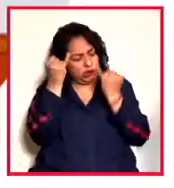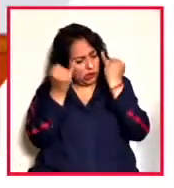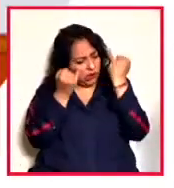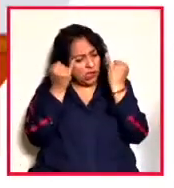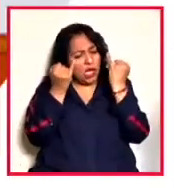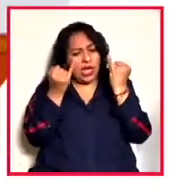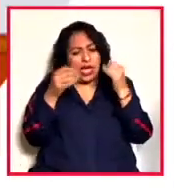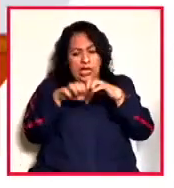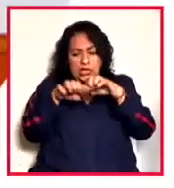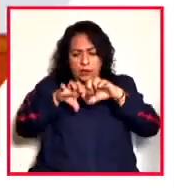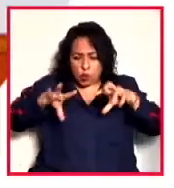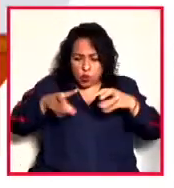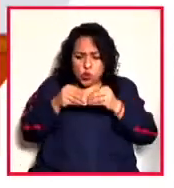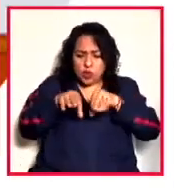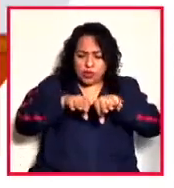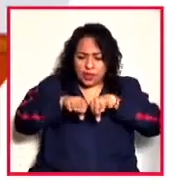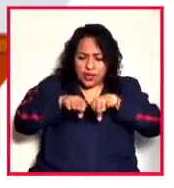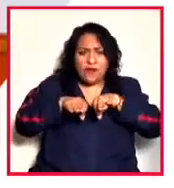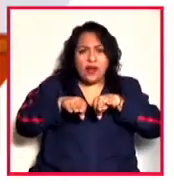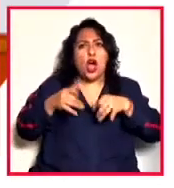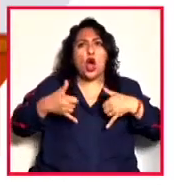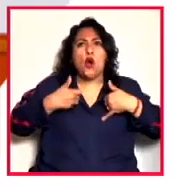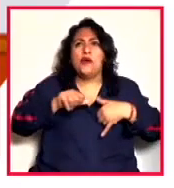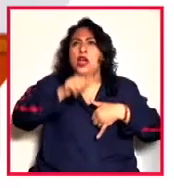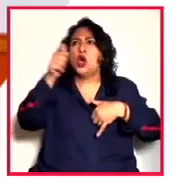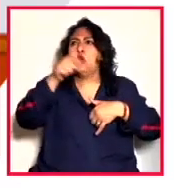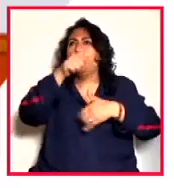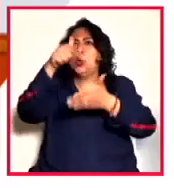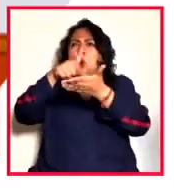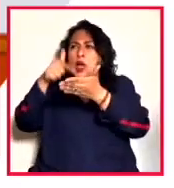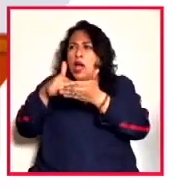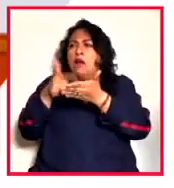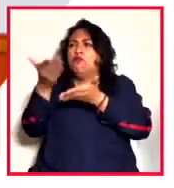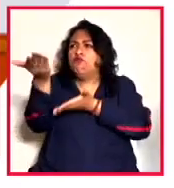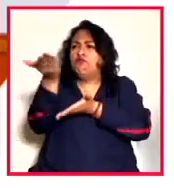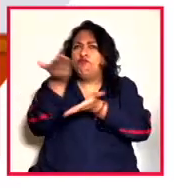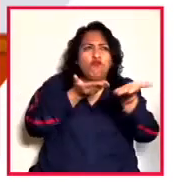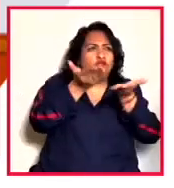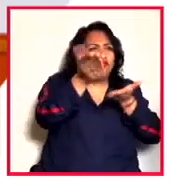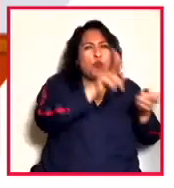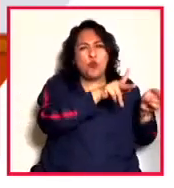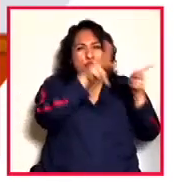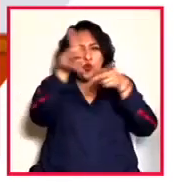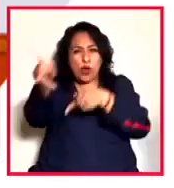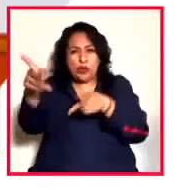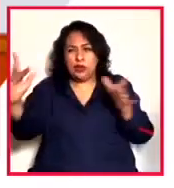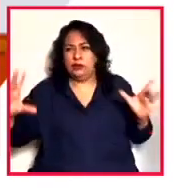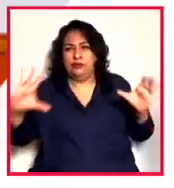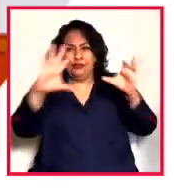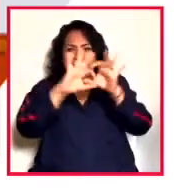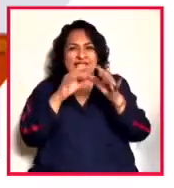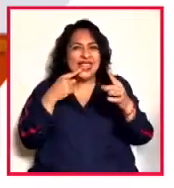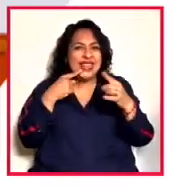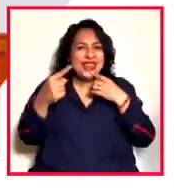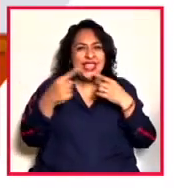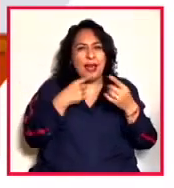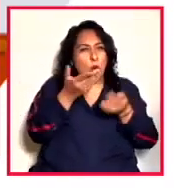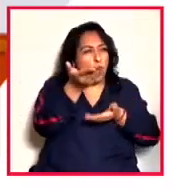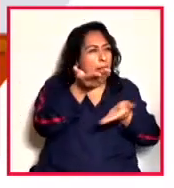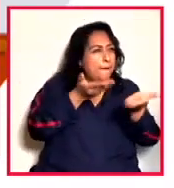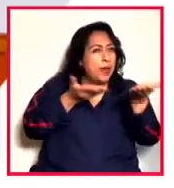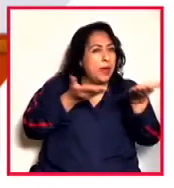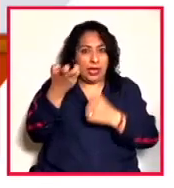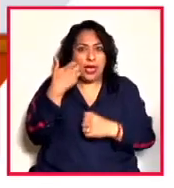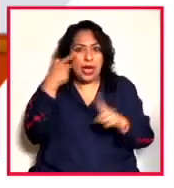equipo con jóvenes de otros lugares y entablar diálogos, generar puentes y entablar diálogos. Eso es lo que queremos hacer. Por lo tanto, la idea es que